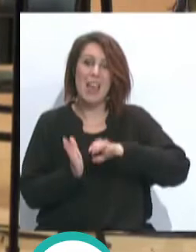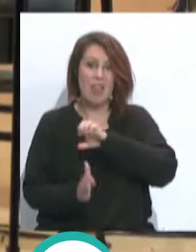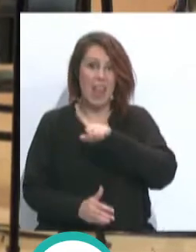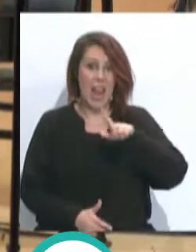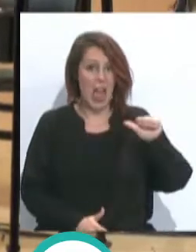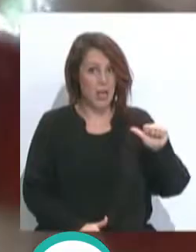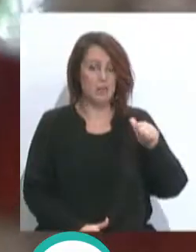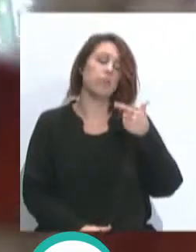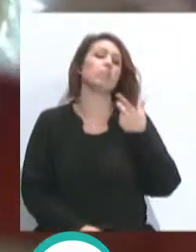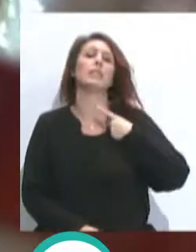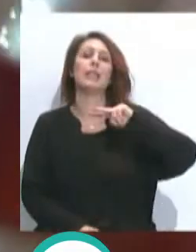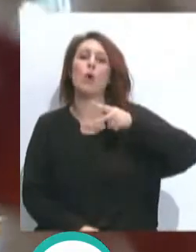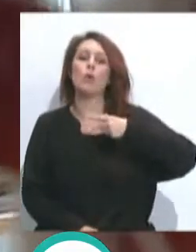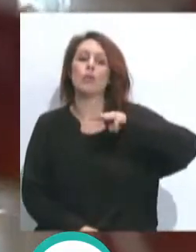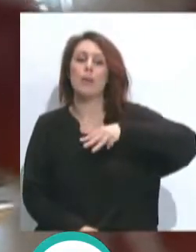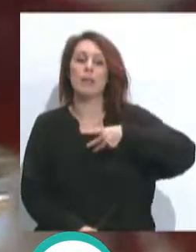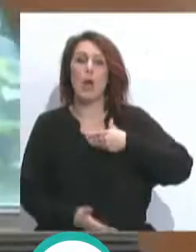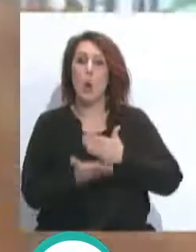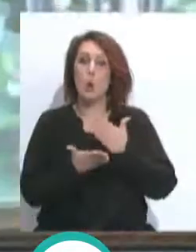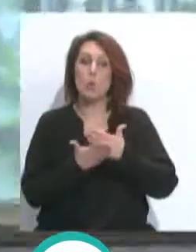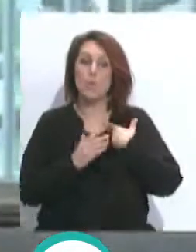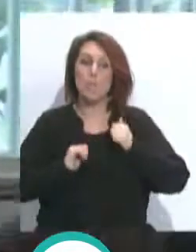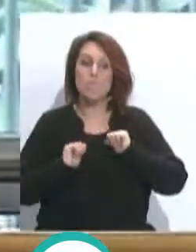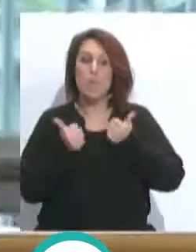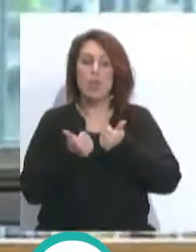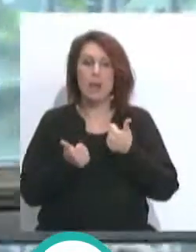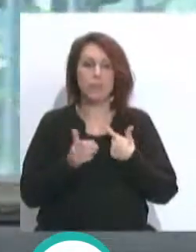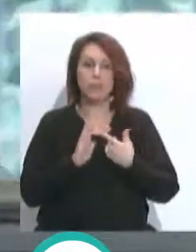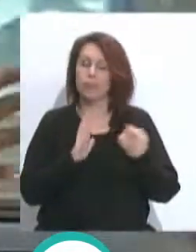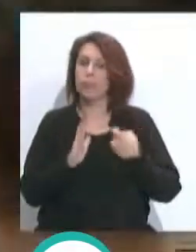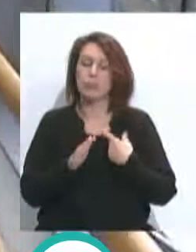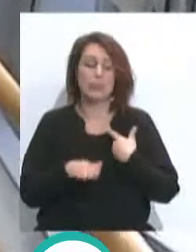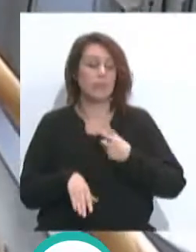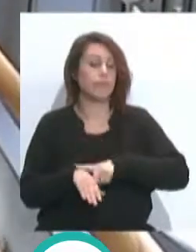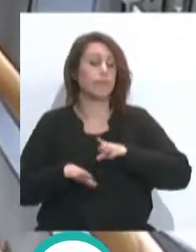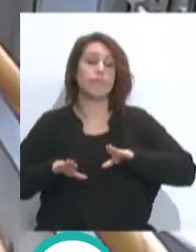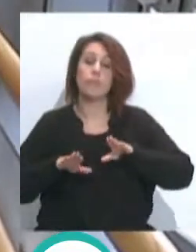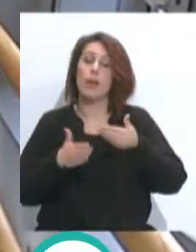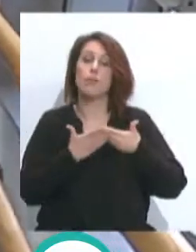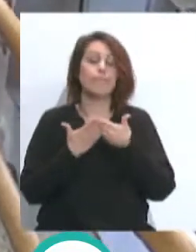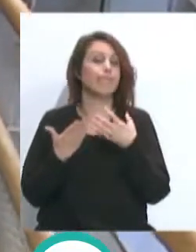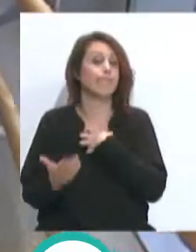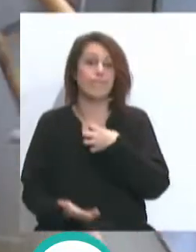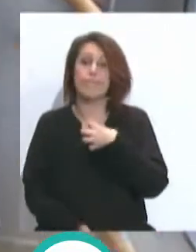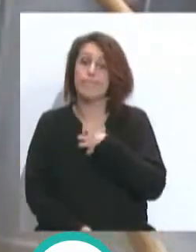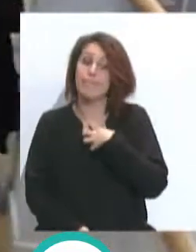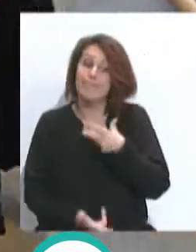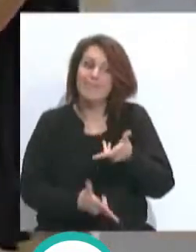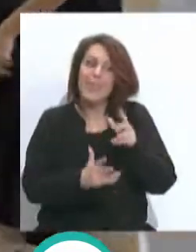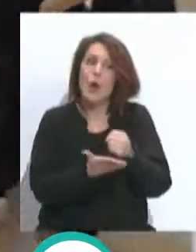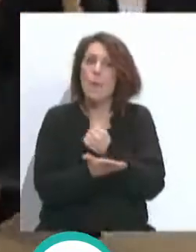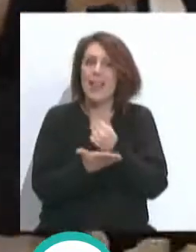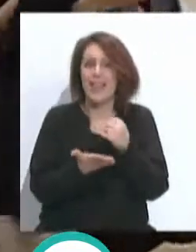vigor en el segundo trimestre del curso escolar, ha eliminado la posibilidad de simultanear los estudios, que les permitía